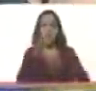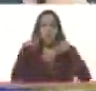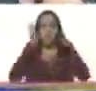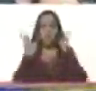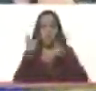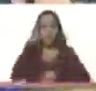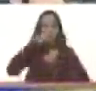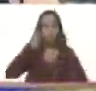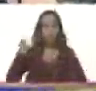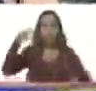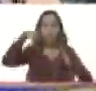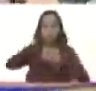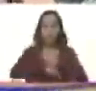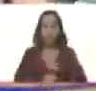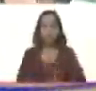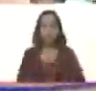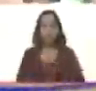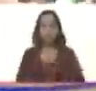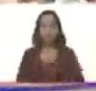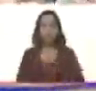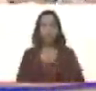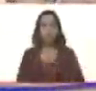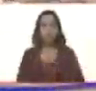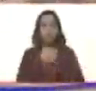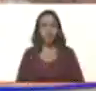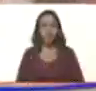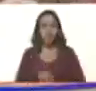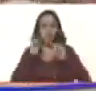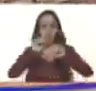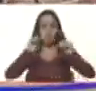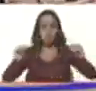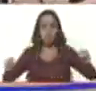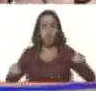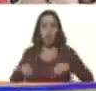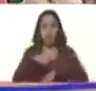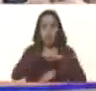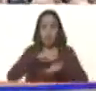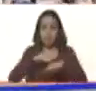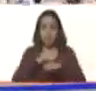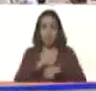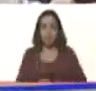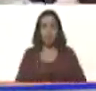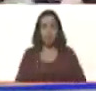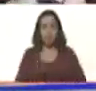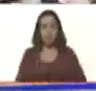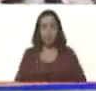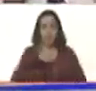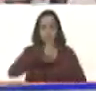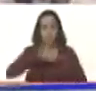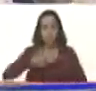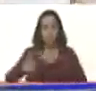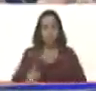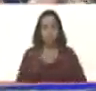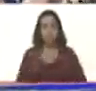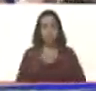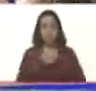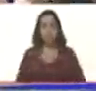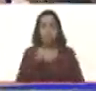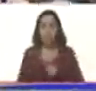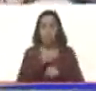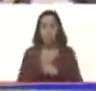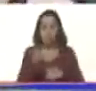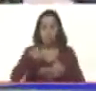pueblo a profundidad. Y ese es mi llamado a los ministros, a las ministras, a los funcionarios.